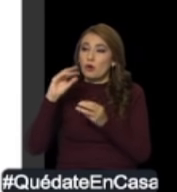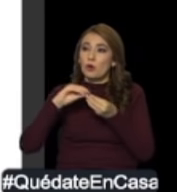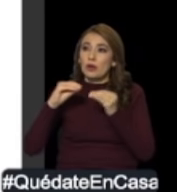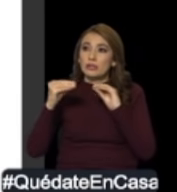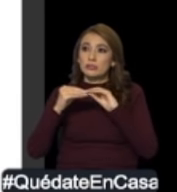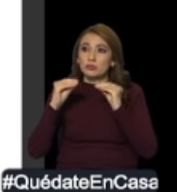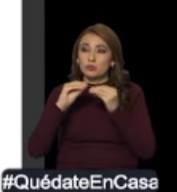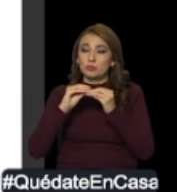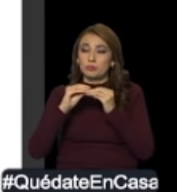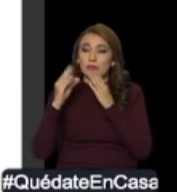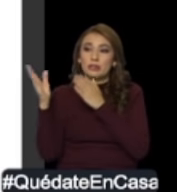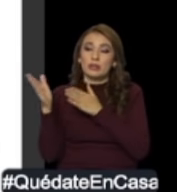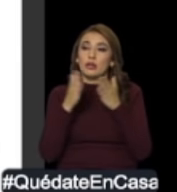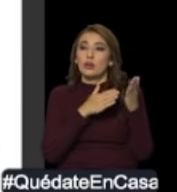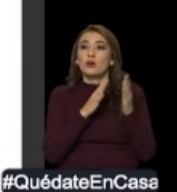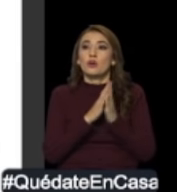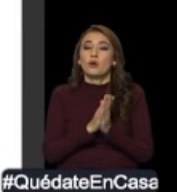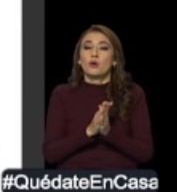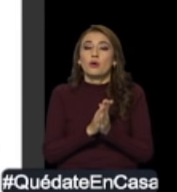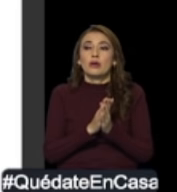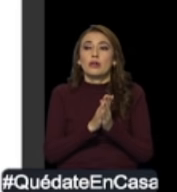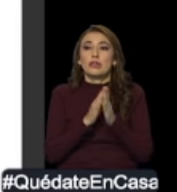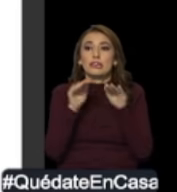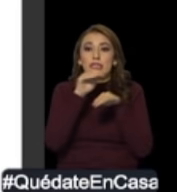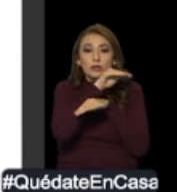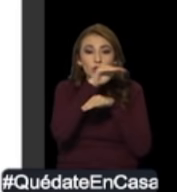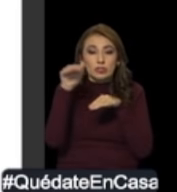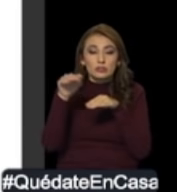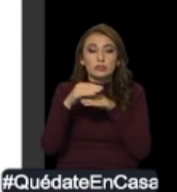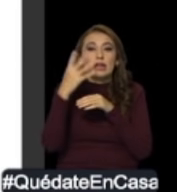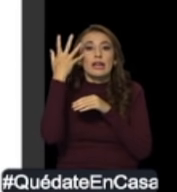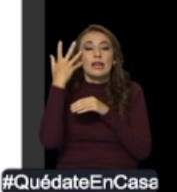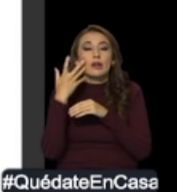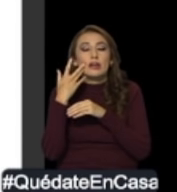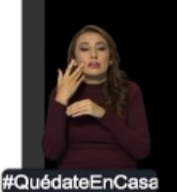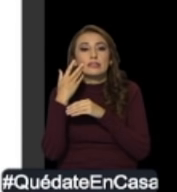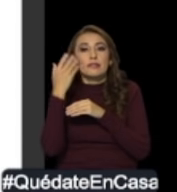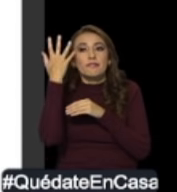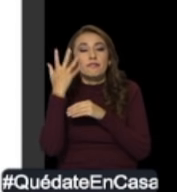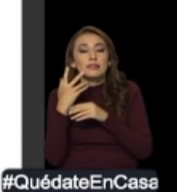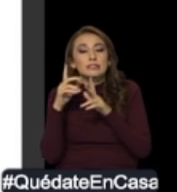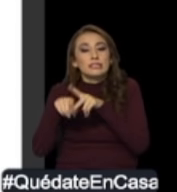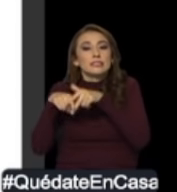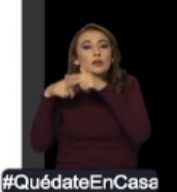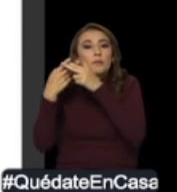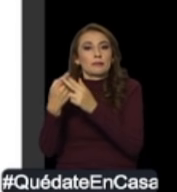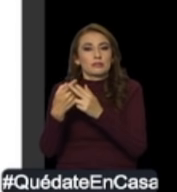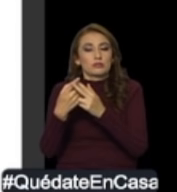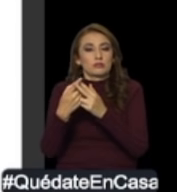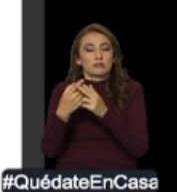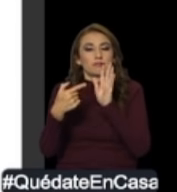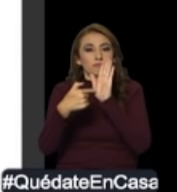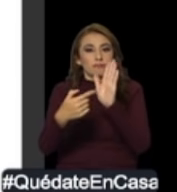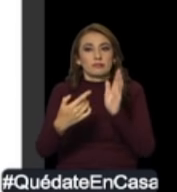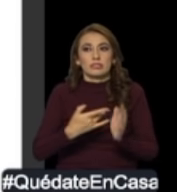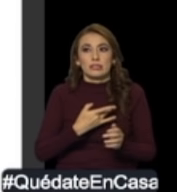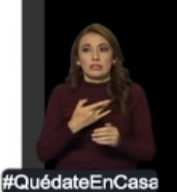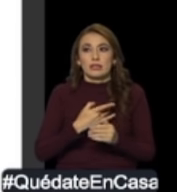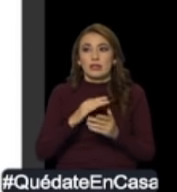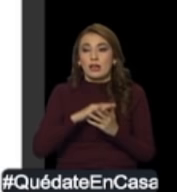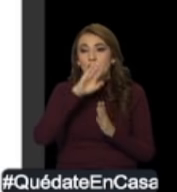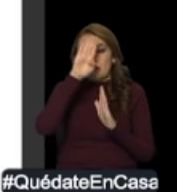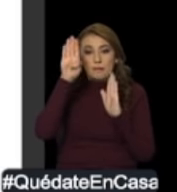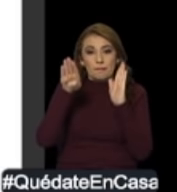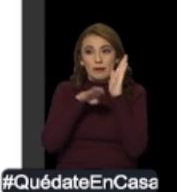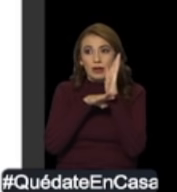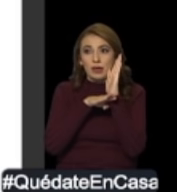eje horizontal el día de inicio de síntomas con la fecha. Si seguimos en la parte de abajo,